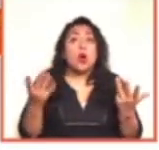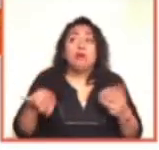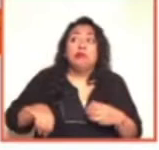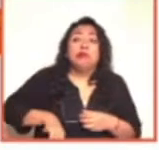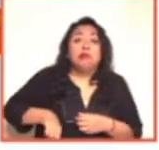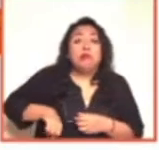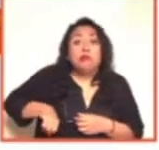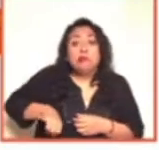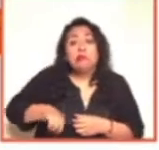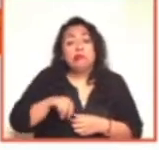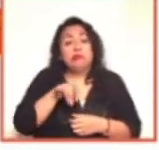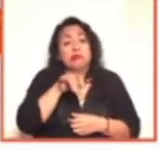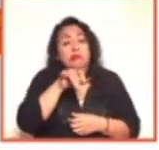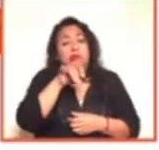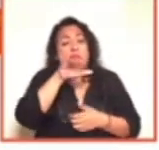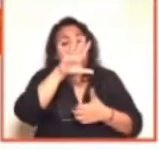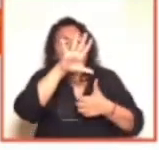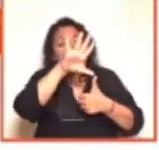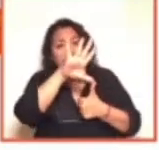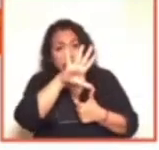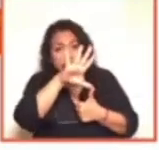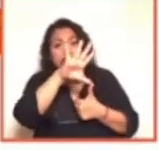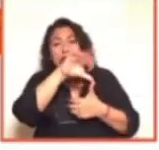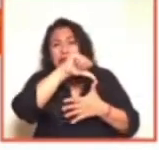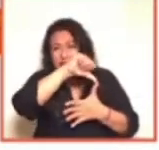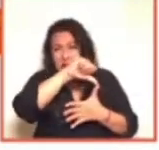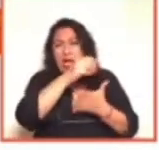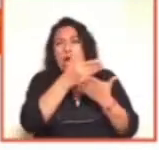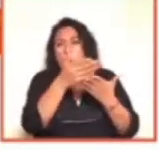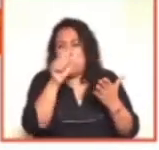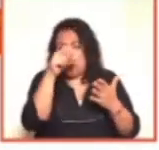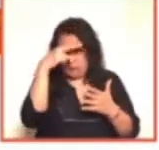tanto en Sudamérica y ahora en México con lo que escribe.